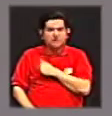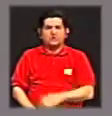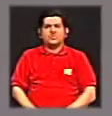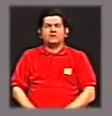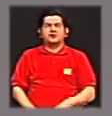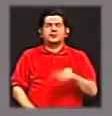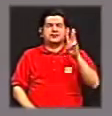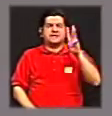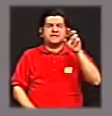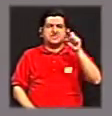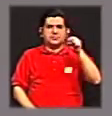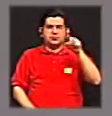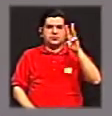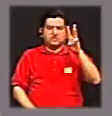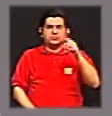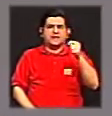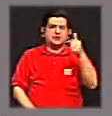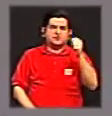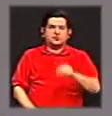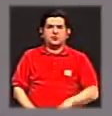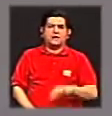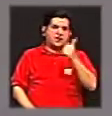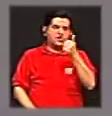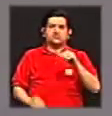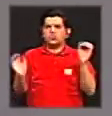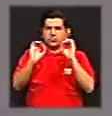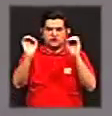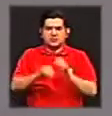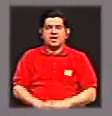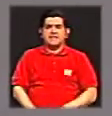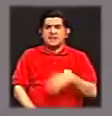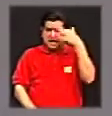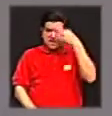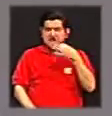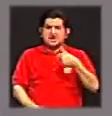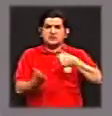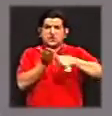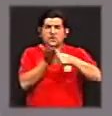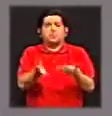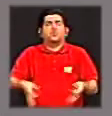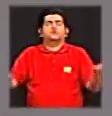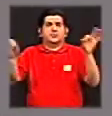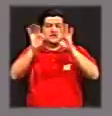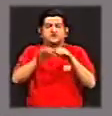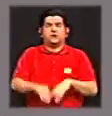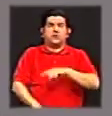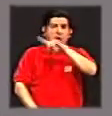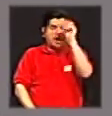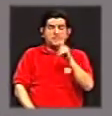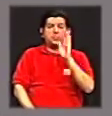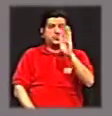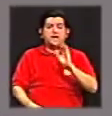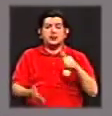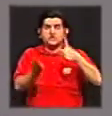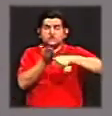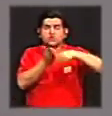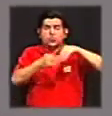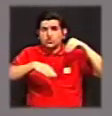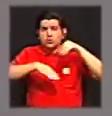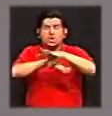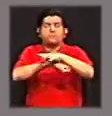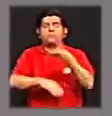y un 7.6% nada. Es decir, la mayoría cree que las elecciones son muy importantes. Después, al preguntar cuánto cree que su voto influye en la